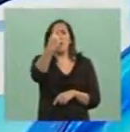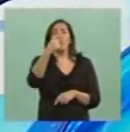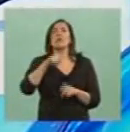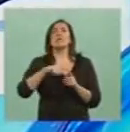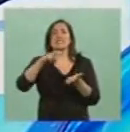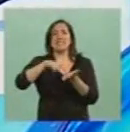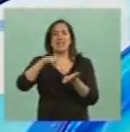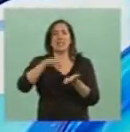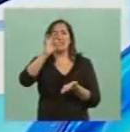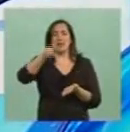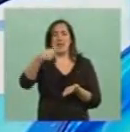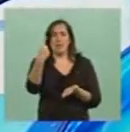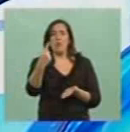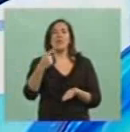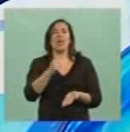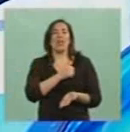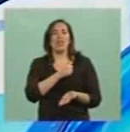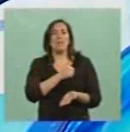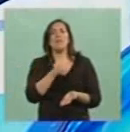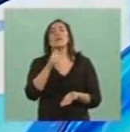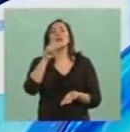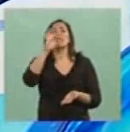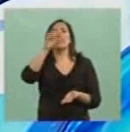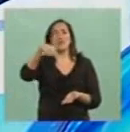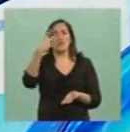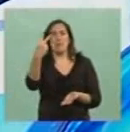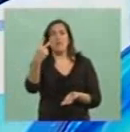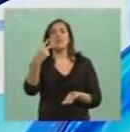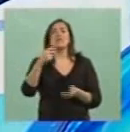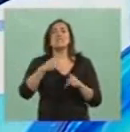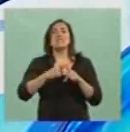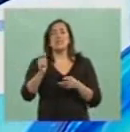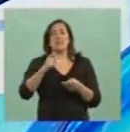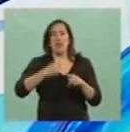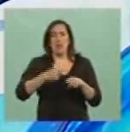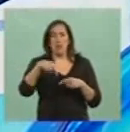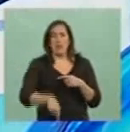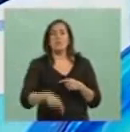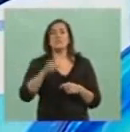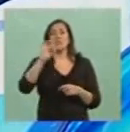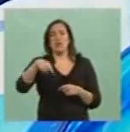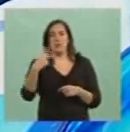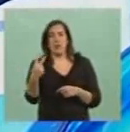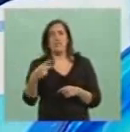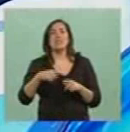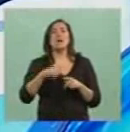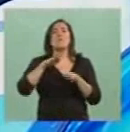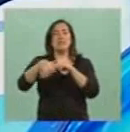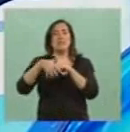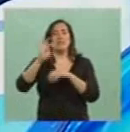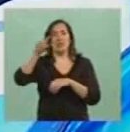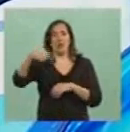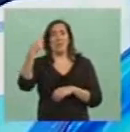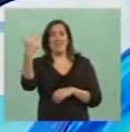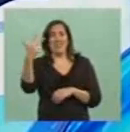el 0,1, Catamarca con el 0,2, Santa Cruz con el 0,2, Misiones como el 0,3, La Pampa,